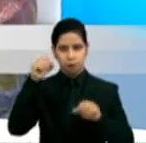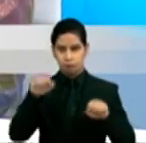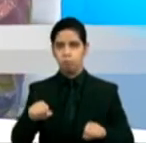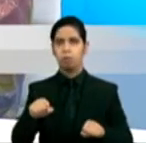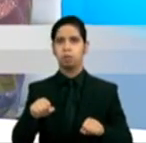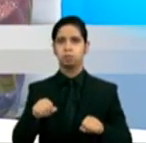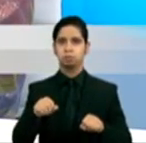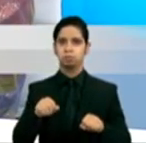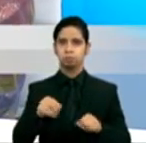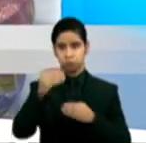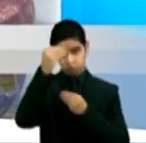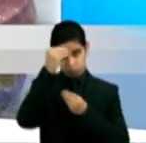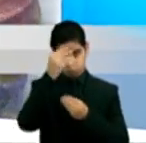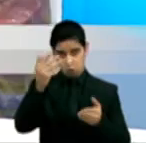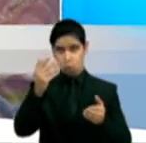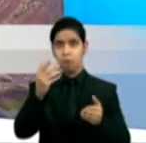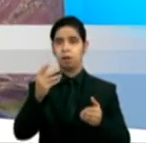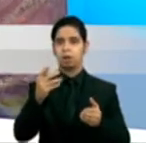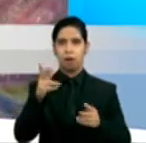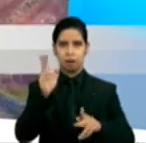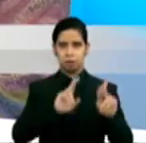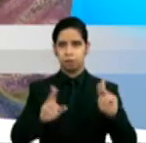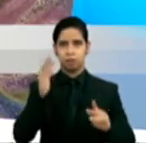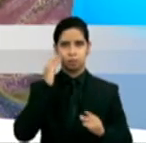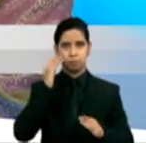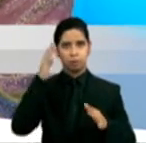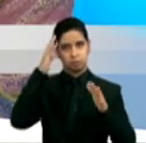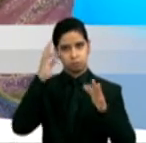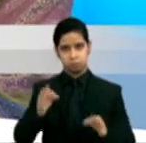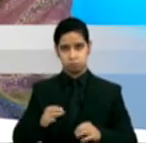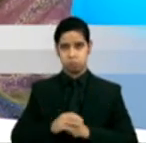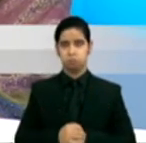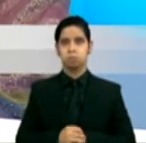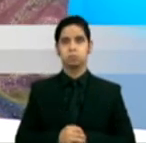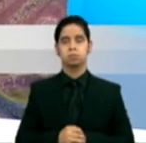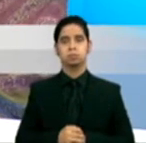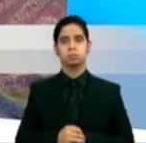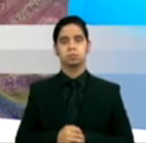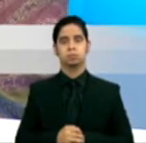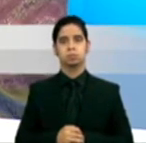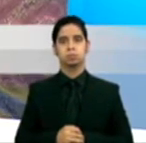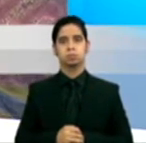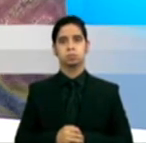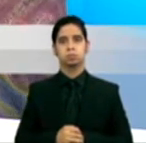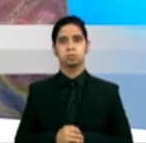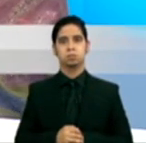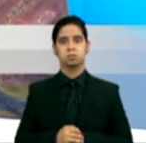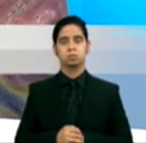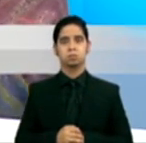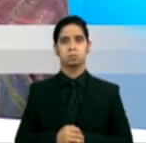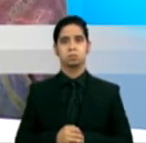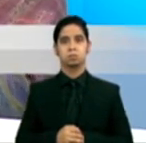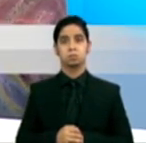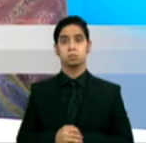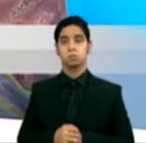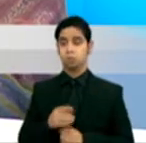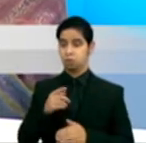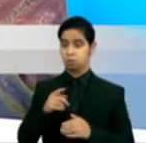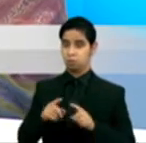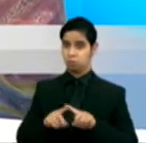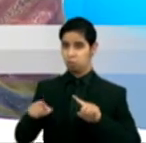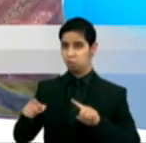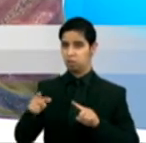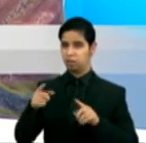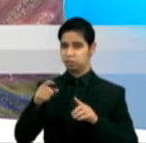orientar las decisiones que se iban a tomar. Y eso nunca ocurrió, que está haciendo ahora un poquito tarde y se interpreta como que es una cuestión partidista